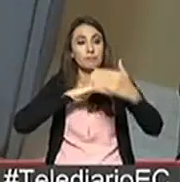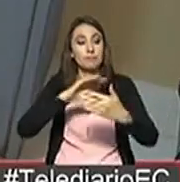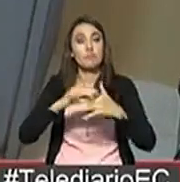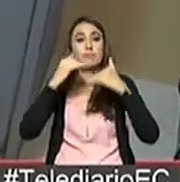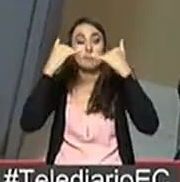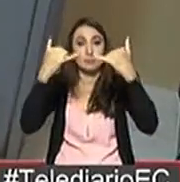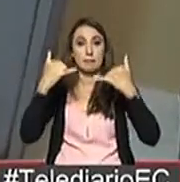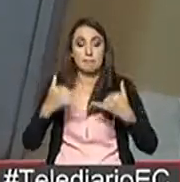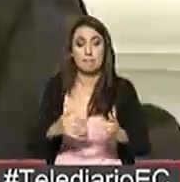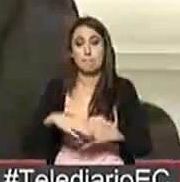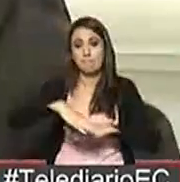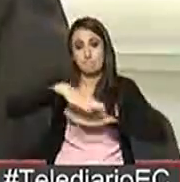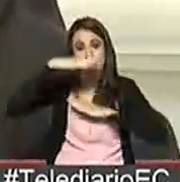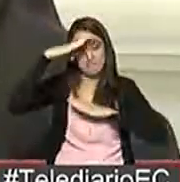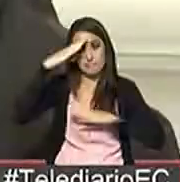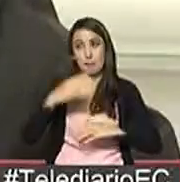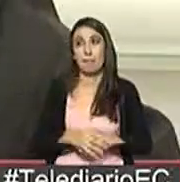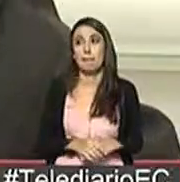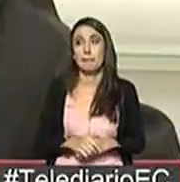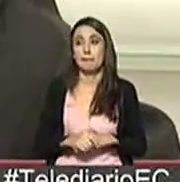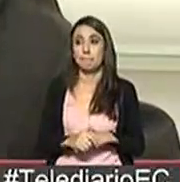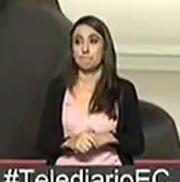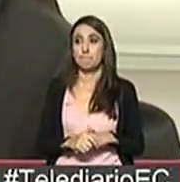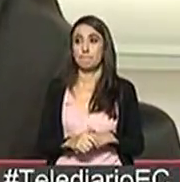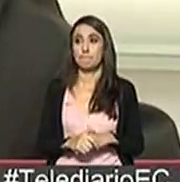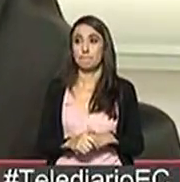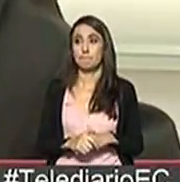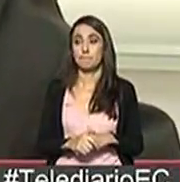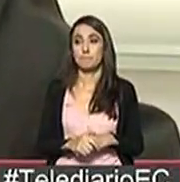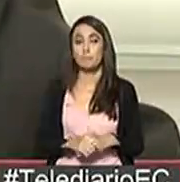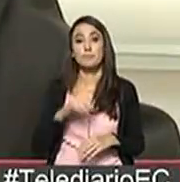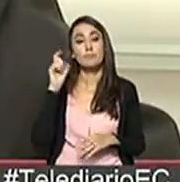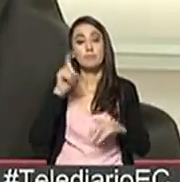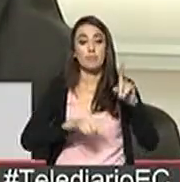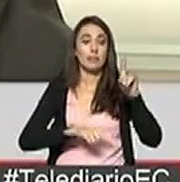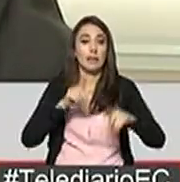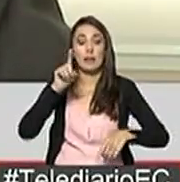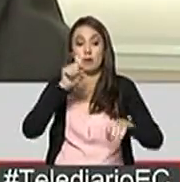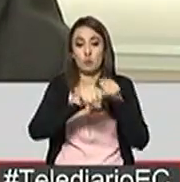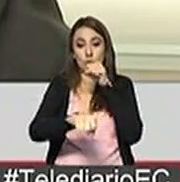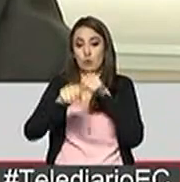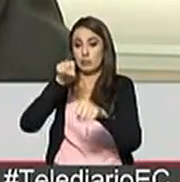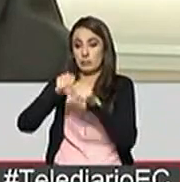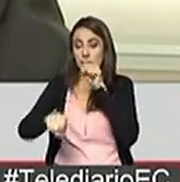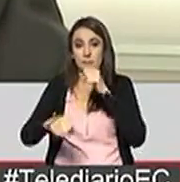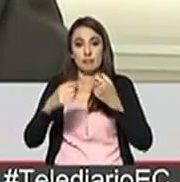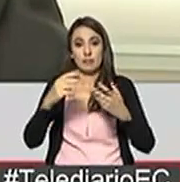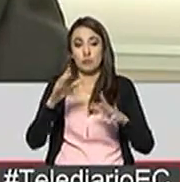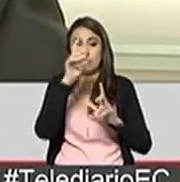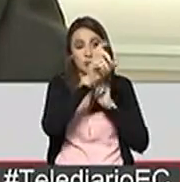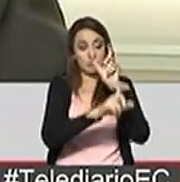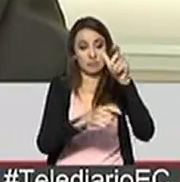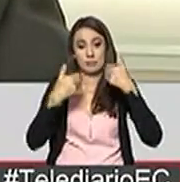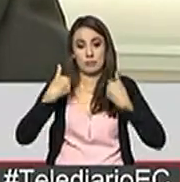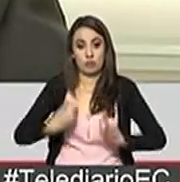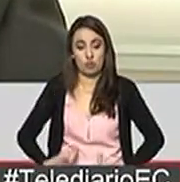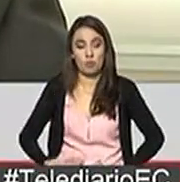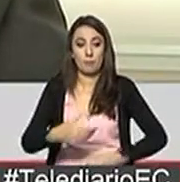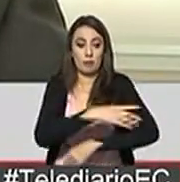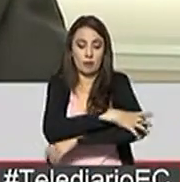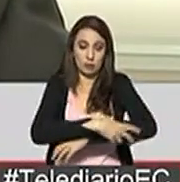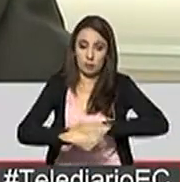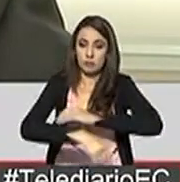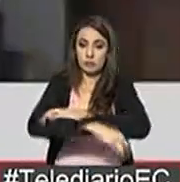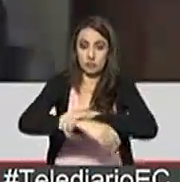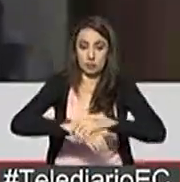de la Policía en Quito. Presentaban fracturas de algunas partes de su cuerpo, de las extremidades, de sus manos, de